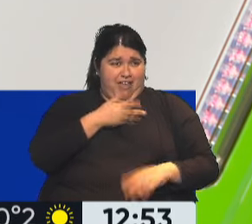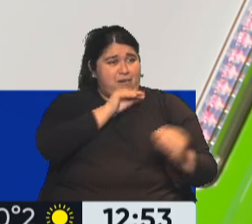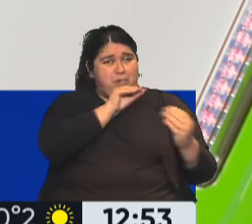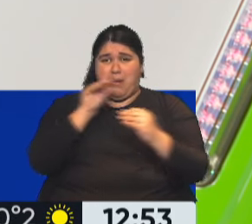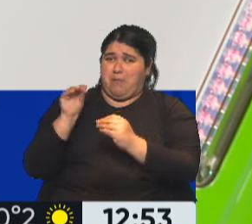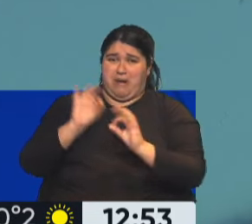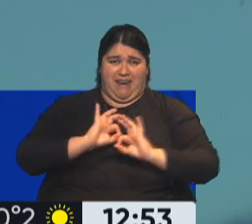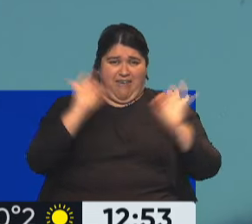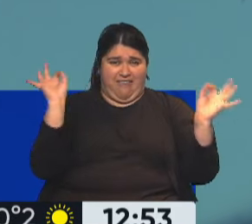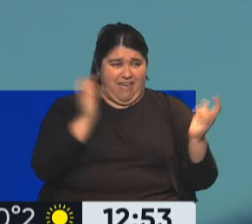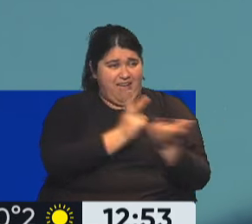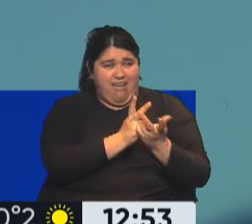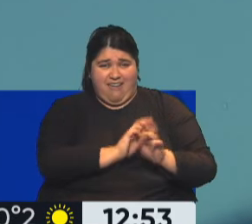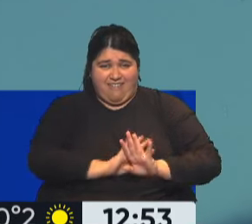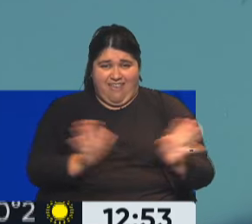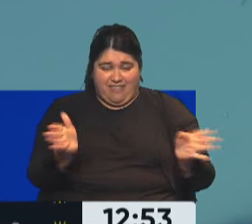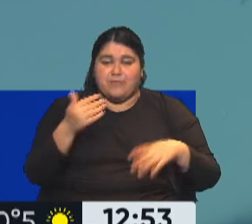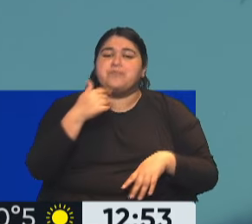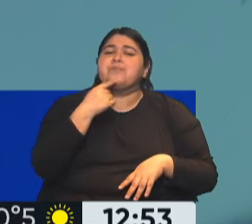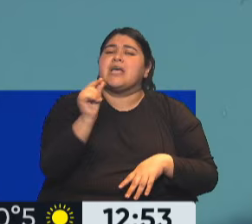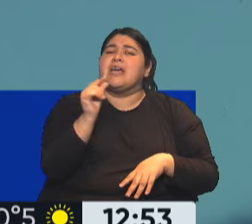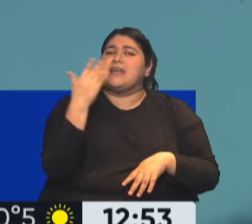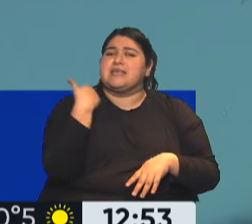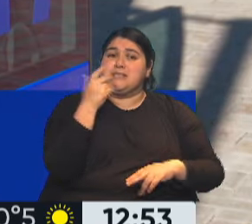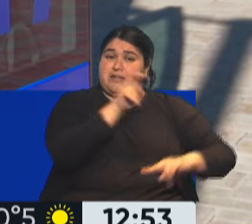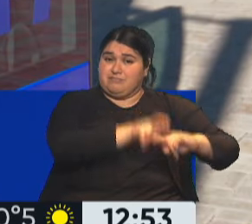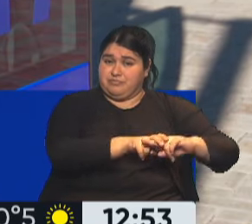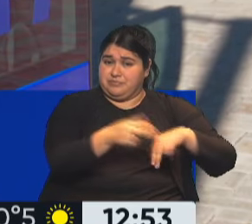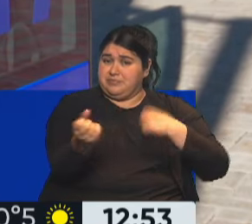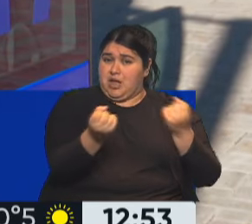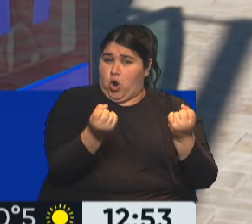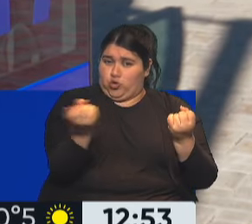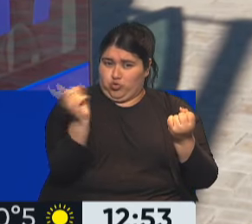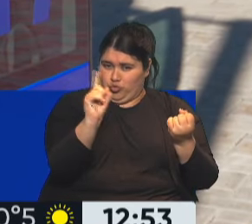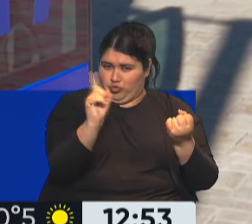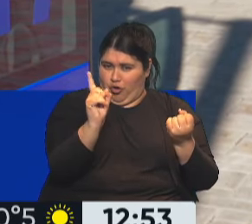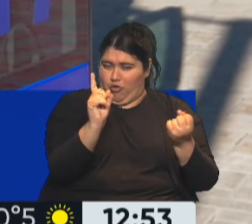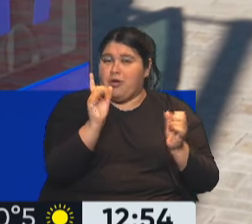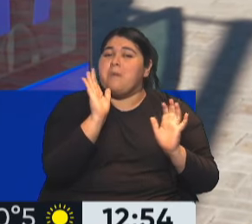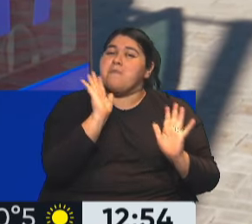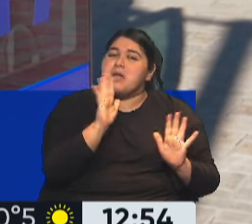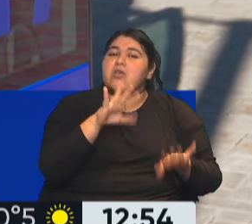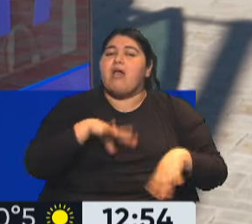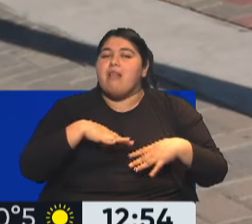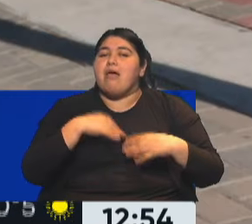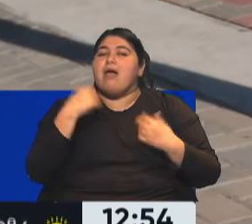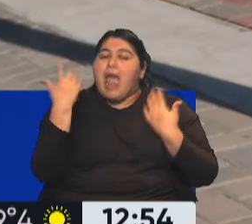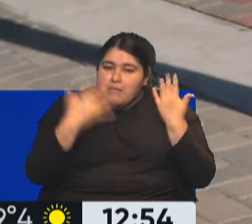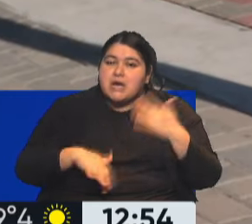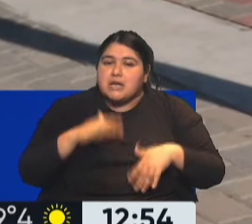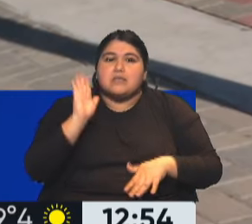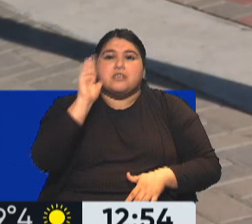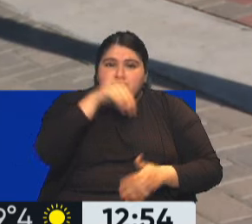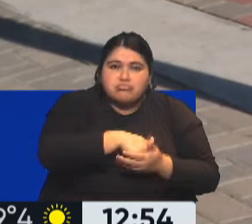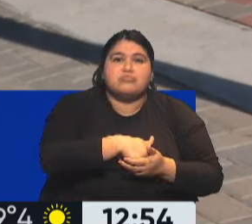de las ventajas que tiene, sí, veíamos sí. Recién que iba un conductor y en realidad no maneja el minibús, pero ante una emergencia sí. Puede intervenir para evitar